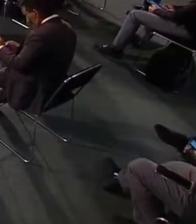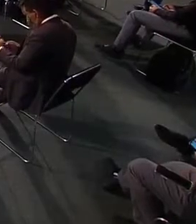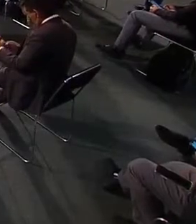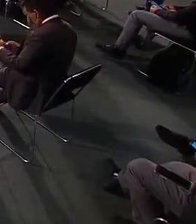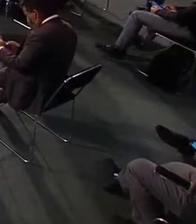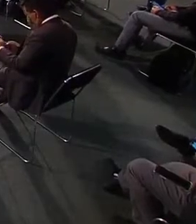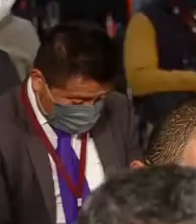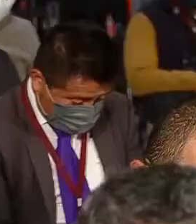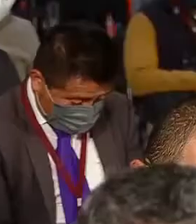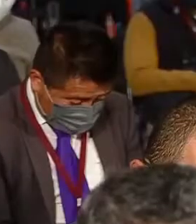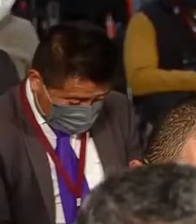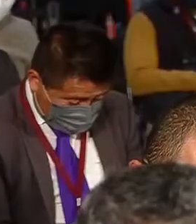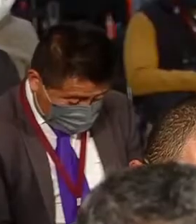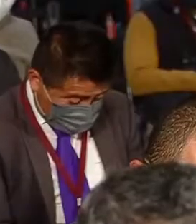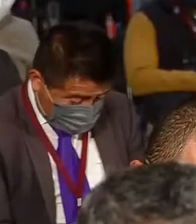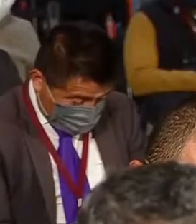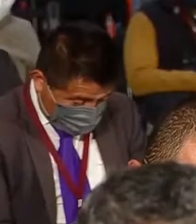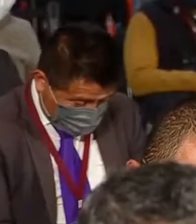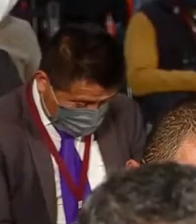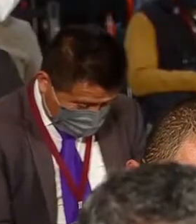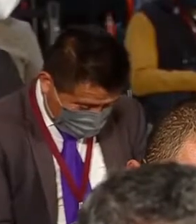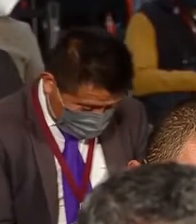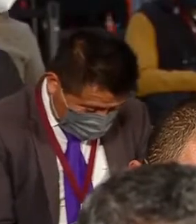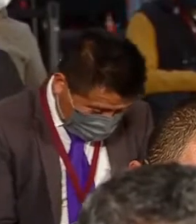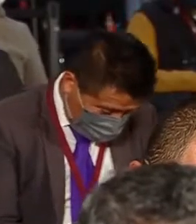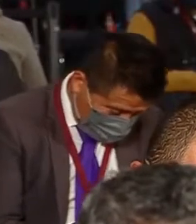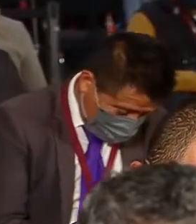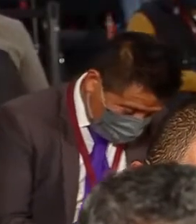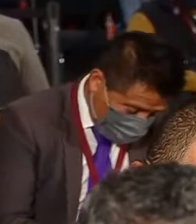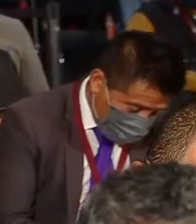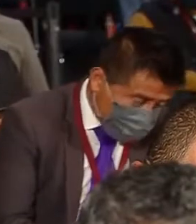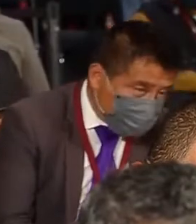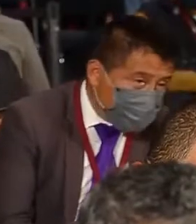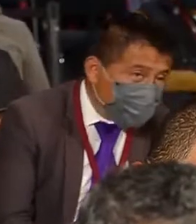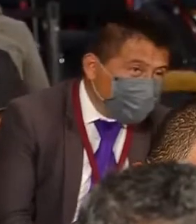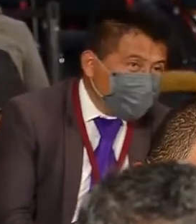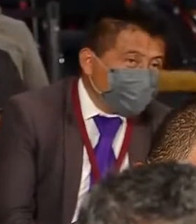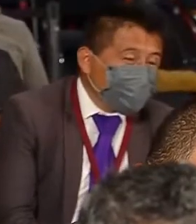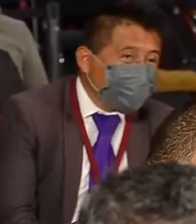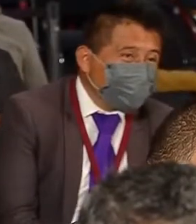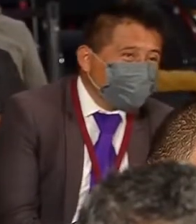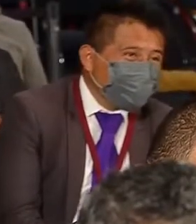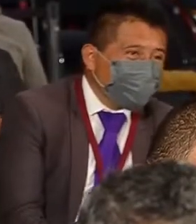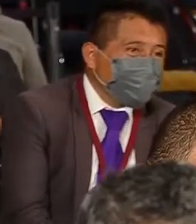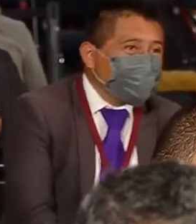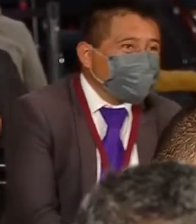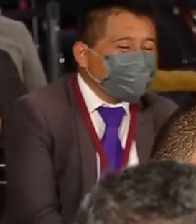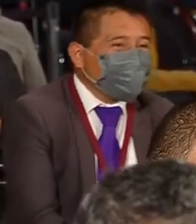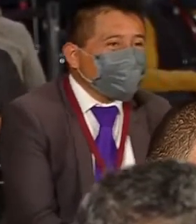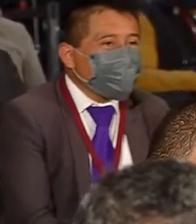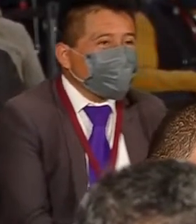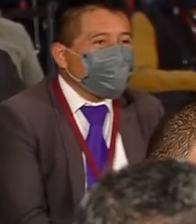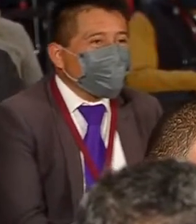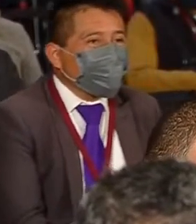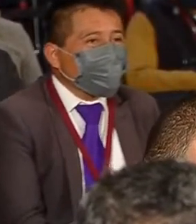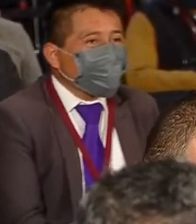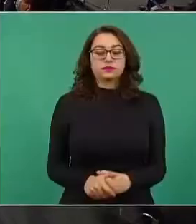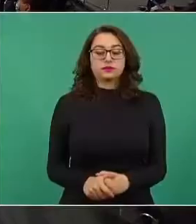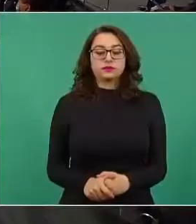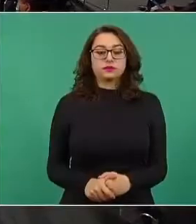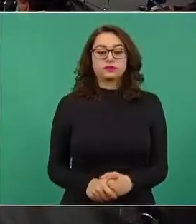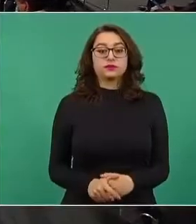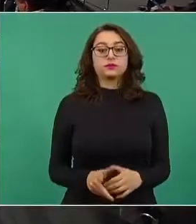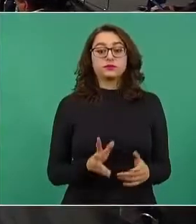ahí se están haciendo una nueva hidroeléctrica, ¿no? En la presa Santa María, ¿no?